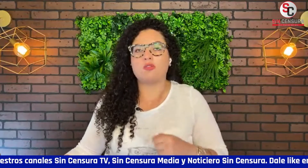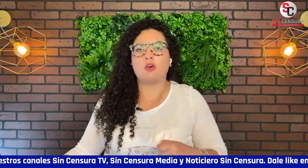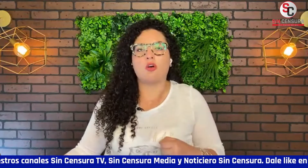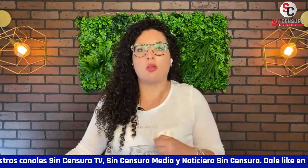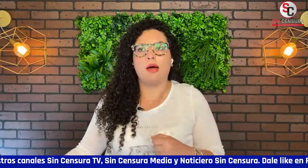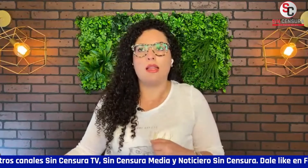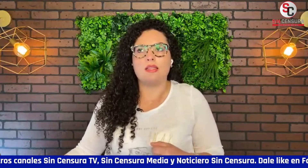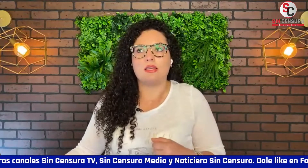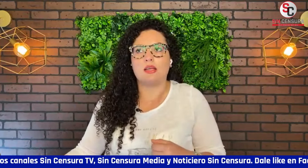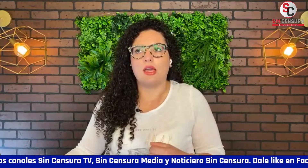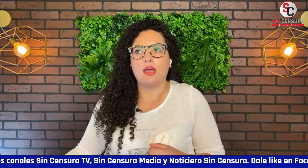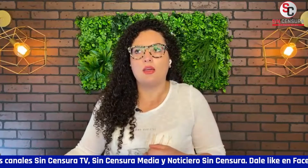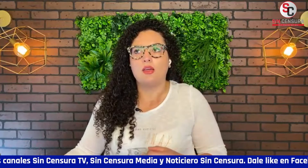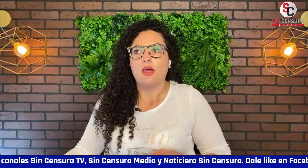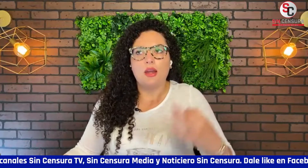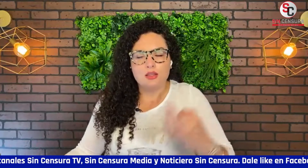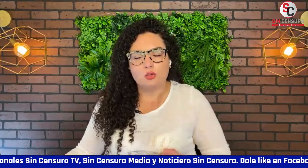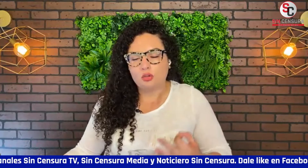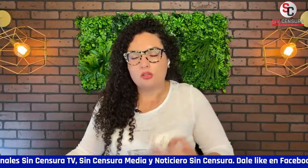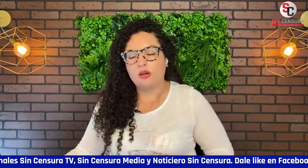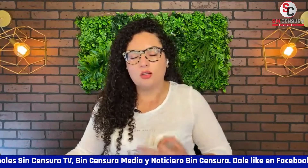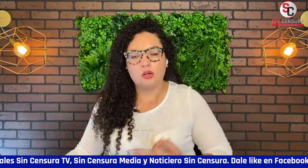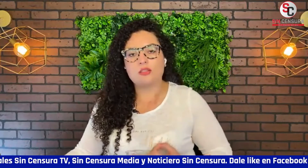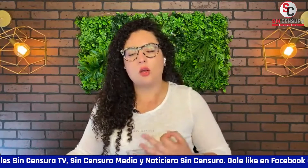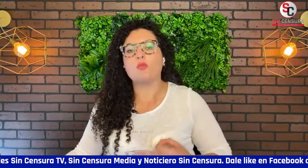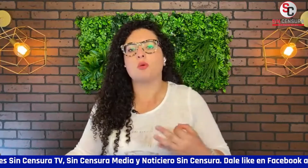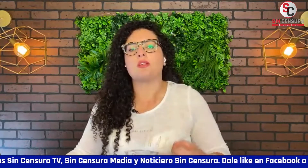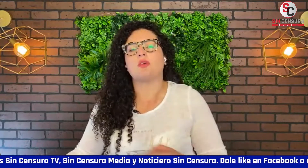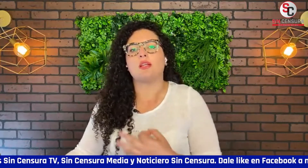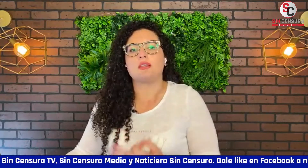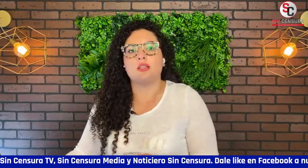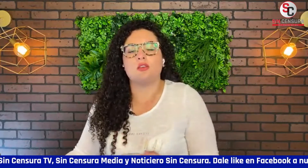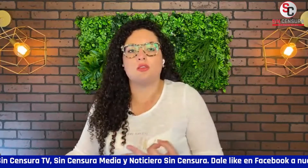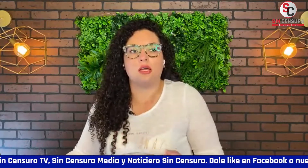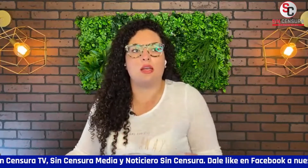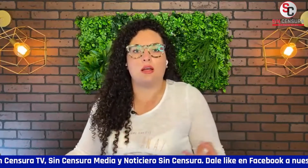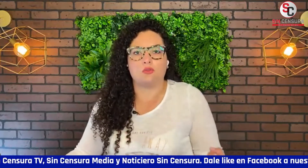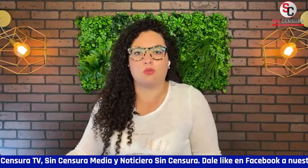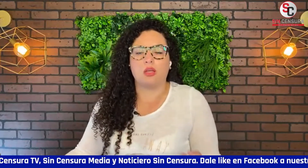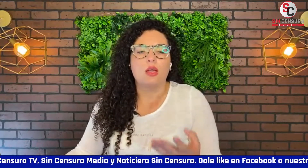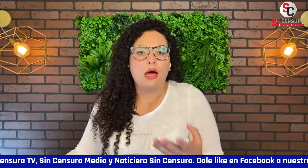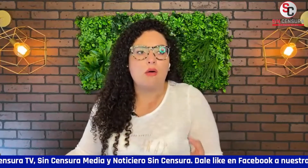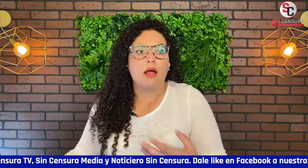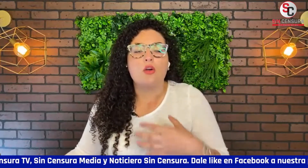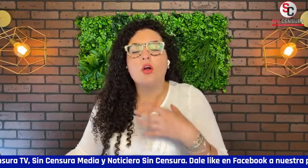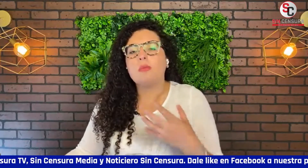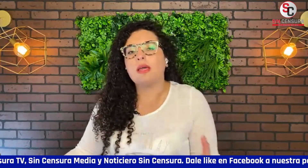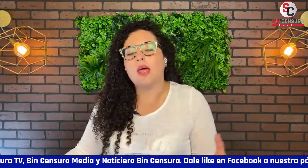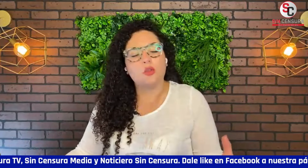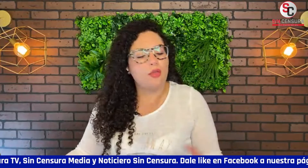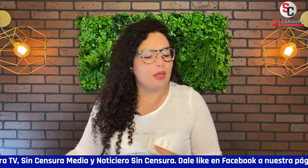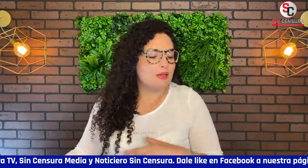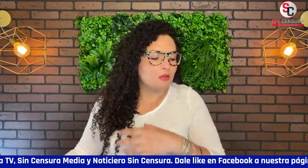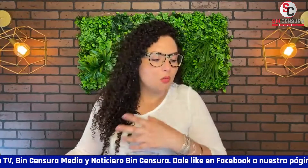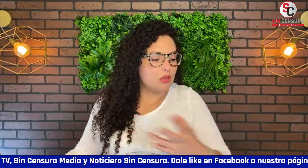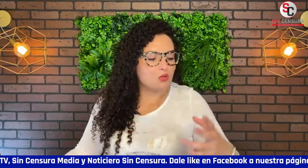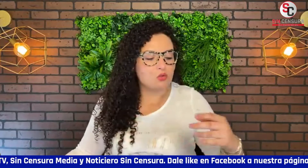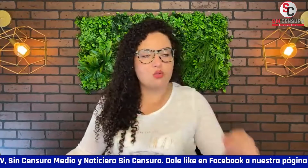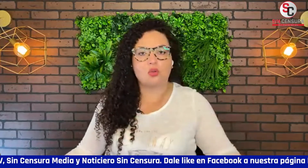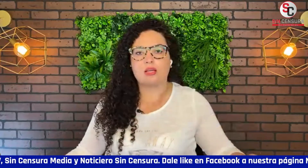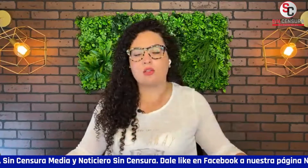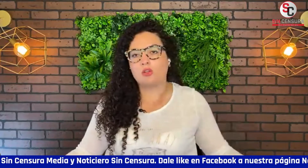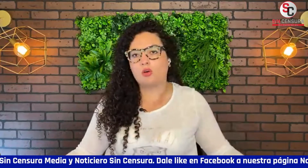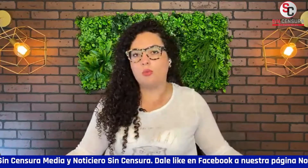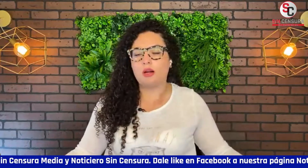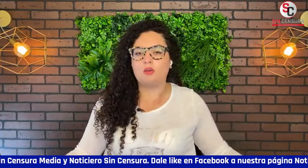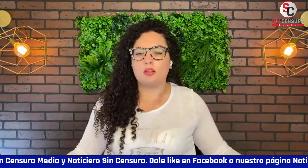aseveración de Lorenzo Córdoba al decir que el Instituto Nacional Electoral salió mucho más fortalecido de la consulta. Ahora, no me queda duda que es como el